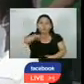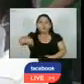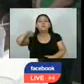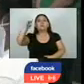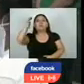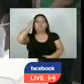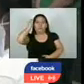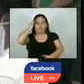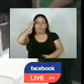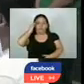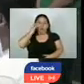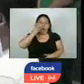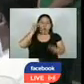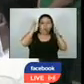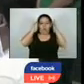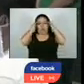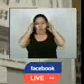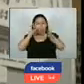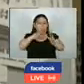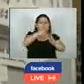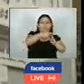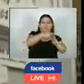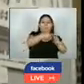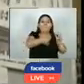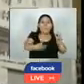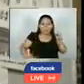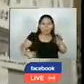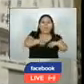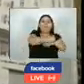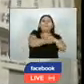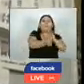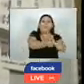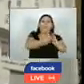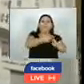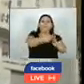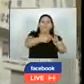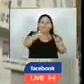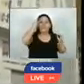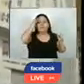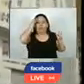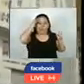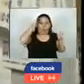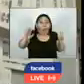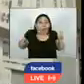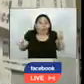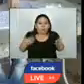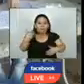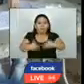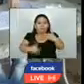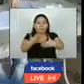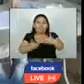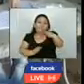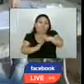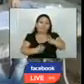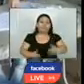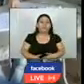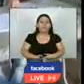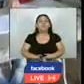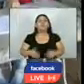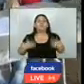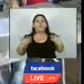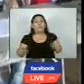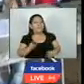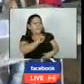que nosotros sí estamos preocupados, al igual que el señor presidente de la Asamblea, de que el proceso no camine. Ok, para